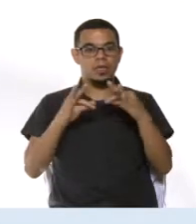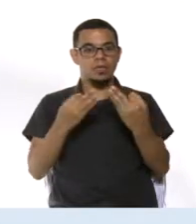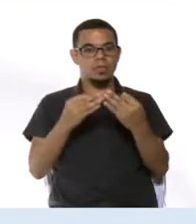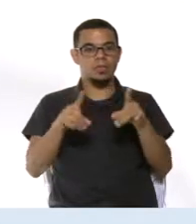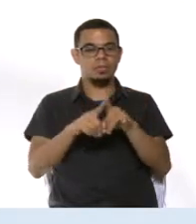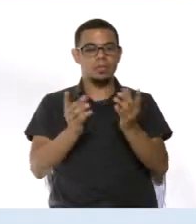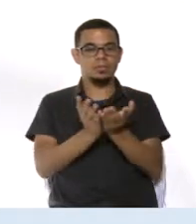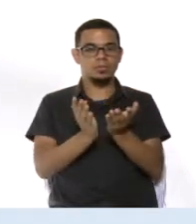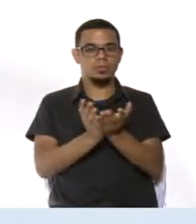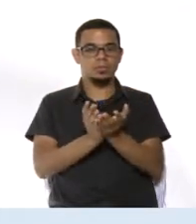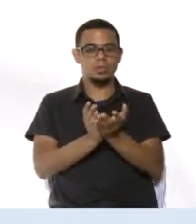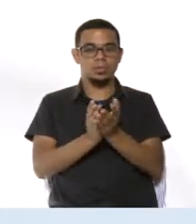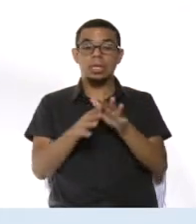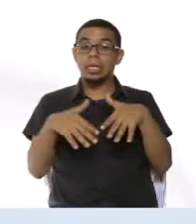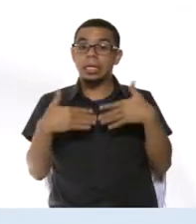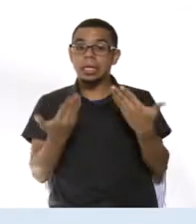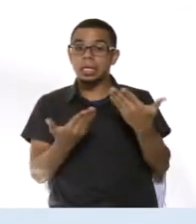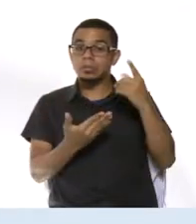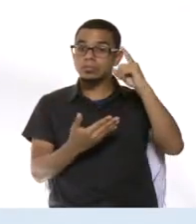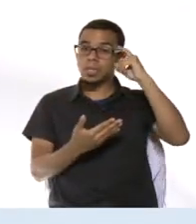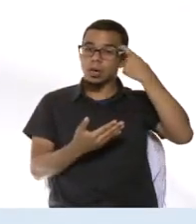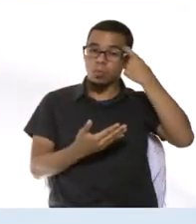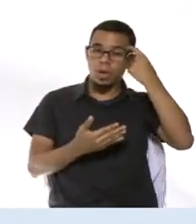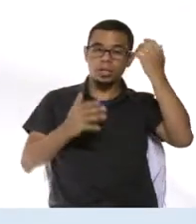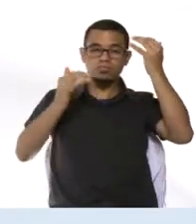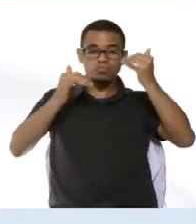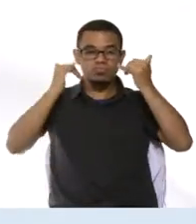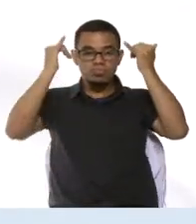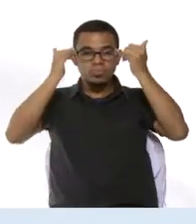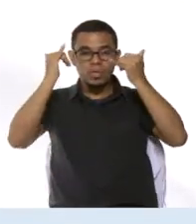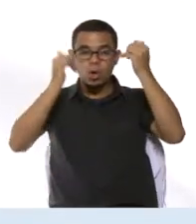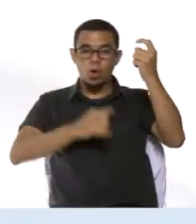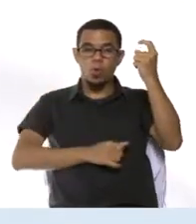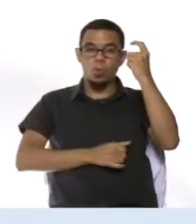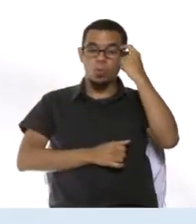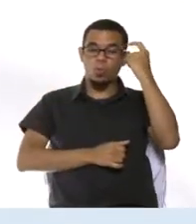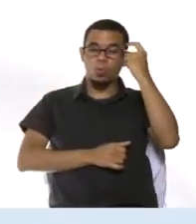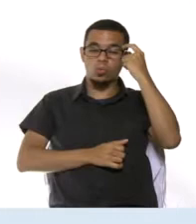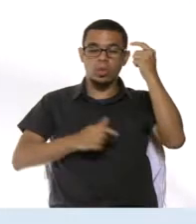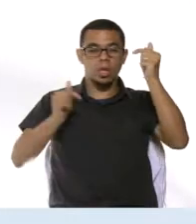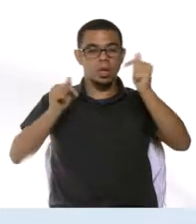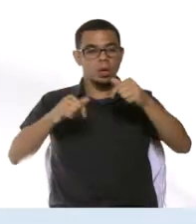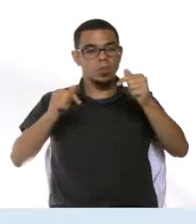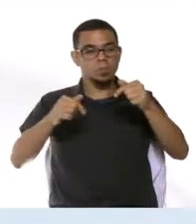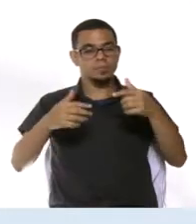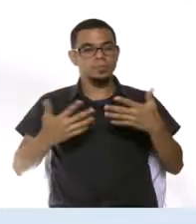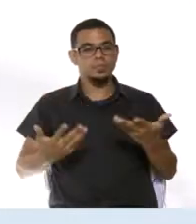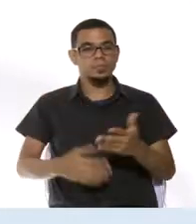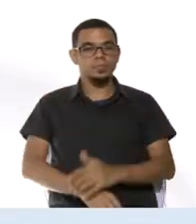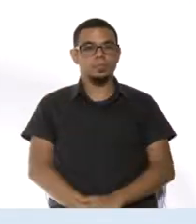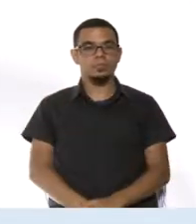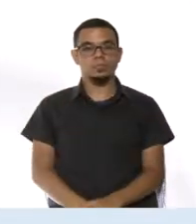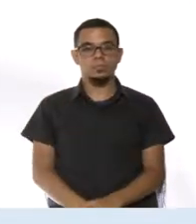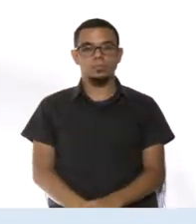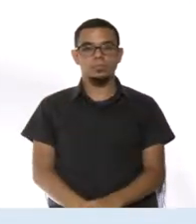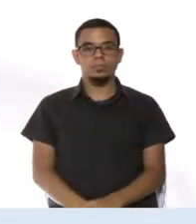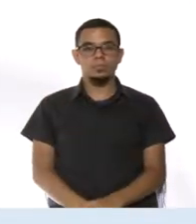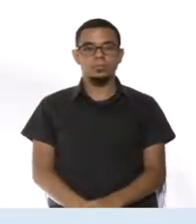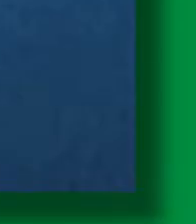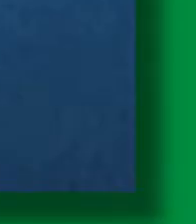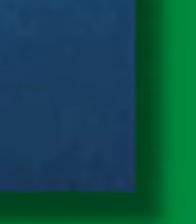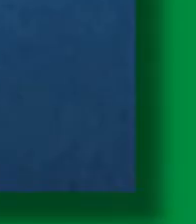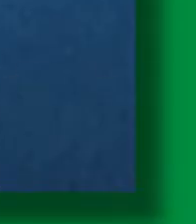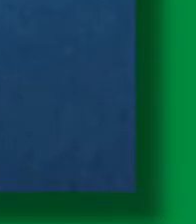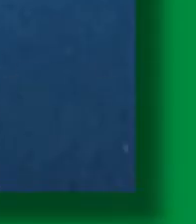Una Escuela de la mejor forma. ¿Con qué se celebra? ¿Qué se recuerda o qué se conmemora, mi querida Venezuela? Un día como hoy.